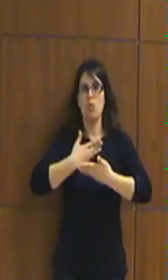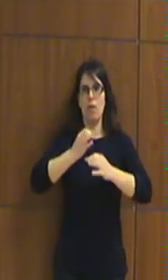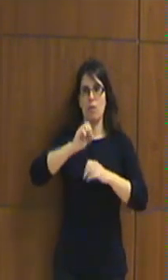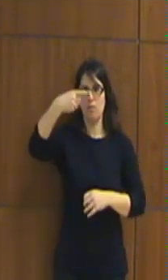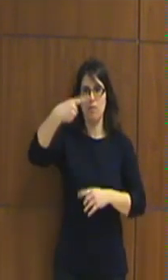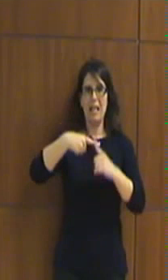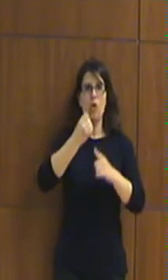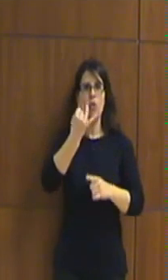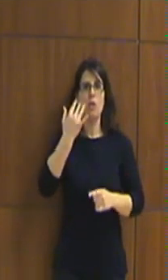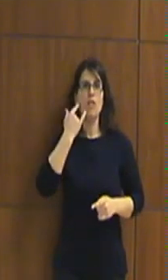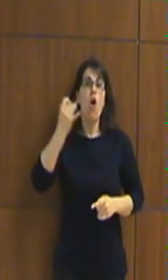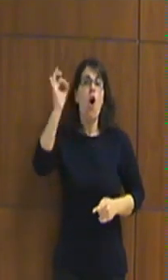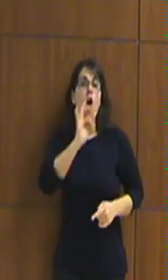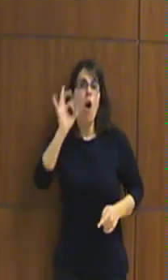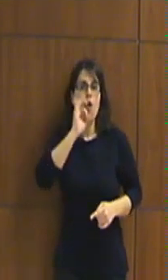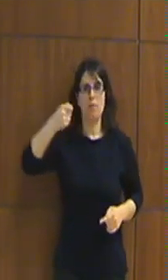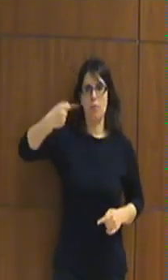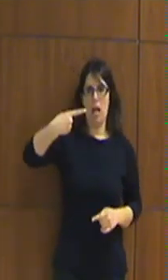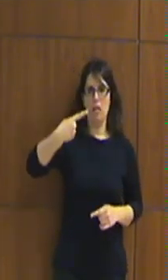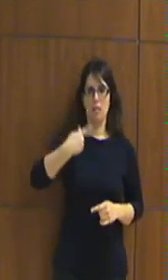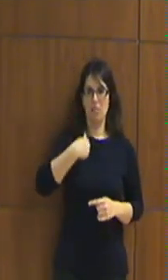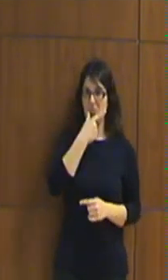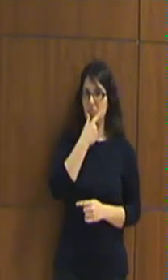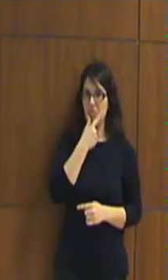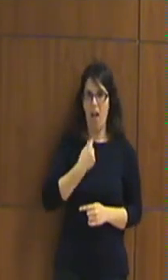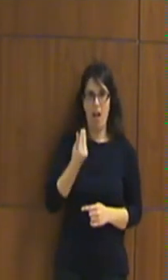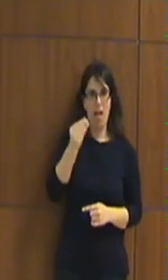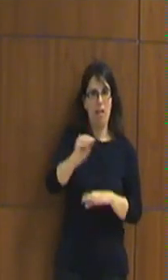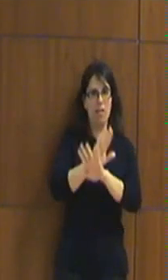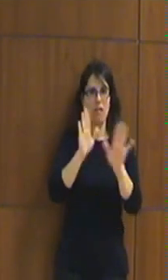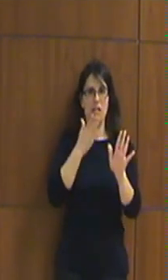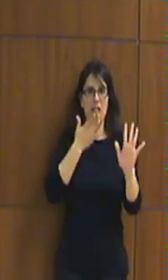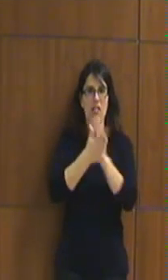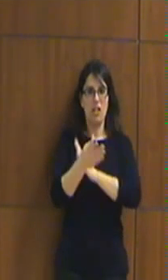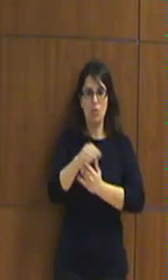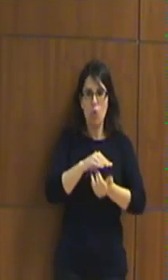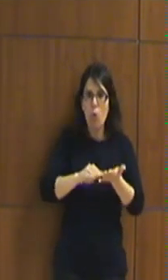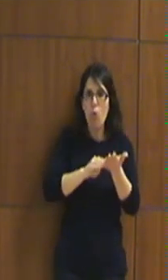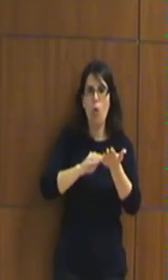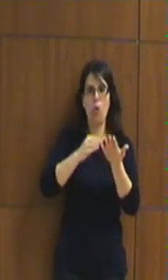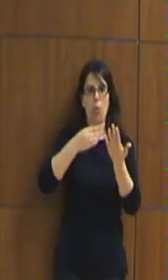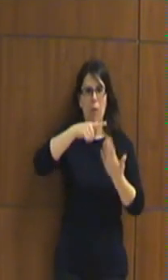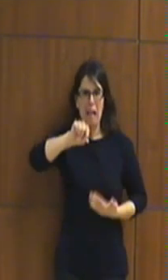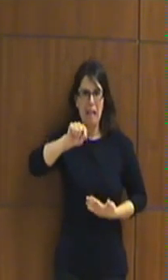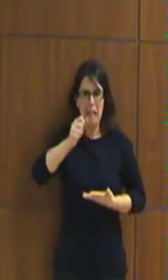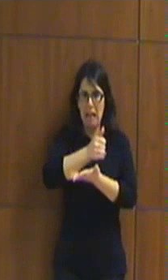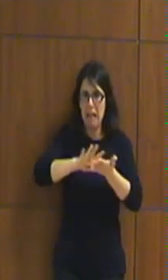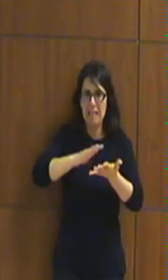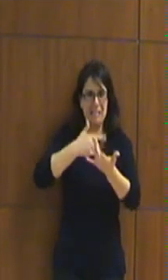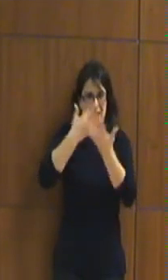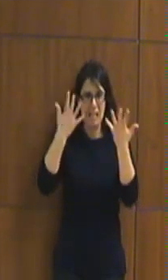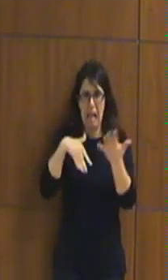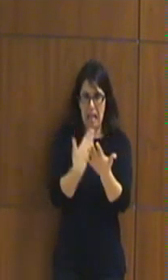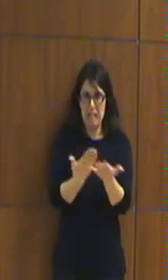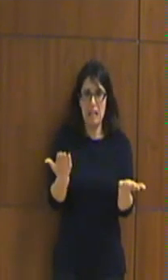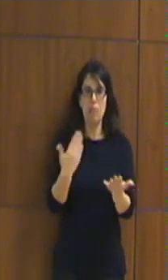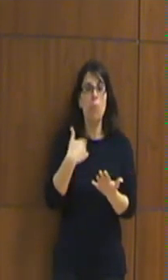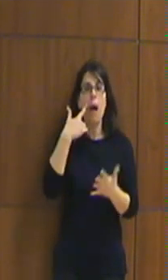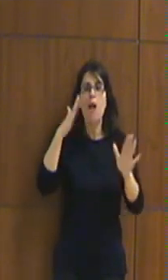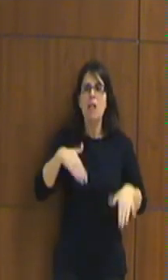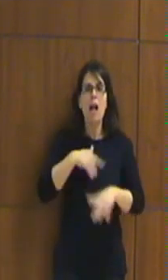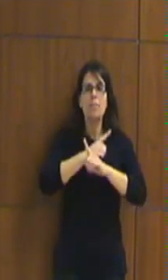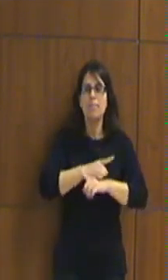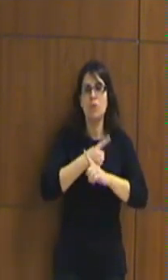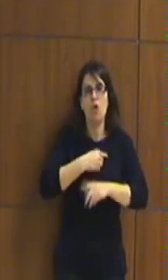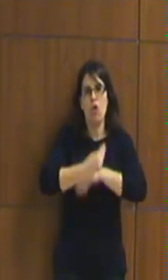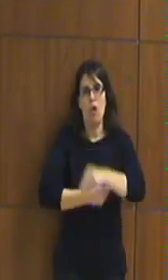soluciones absolutamente vagas, fáciles, baratas, gratis, pero no se ponen en muchos sitios, ¿no? Y estamos